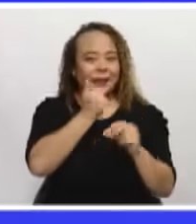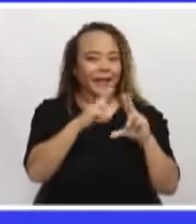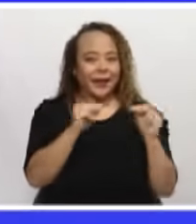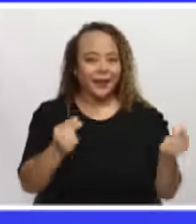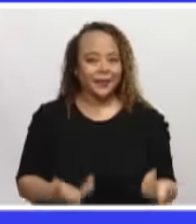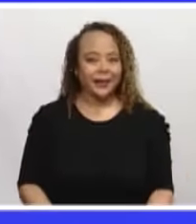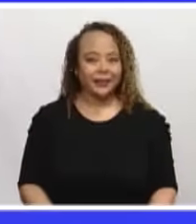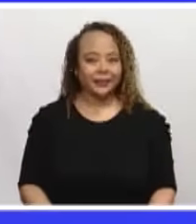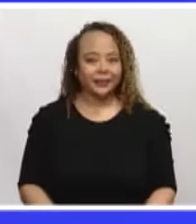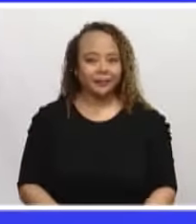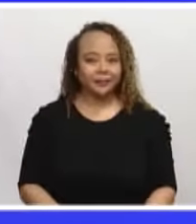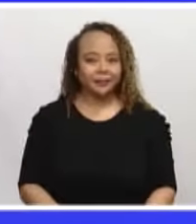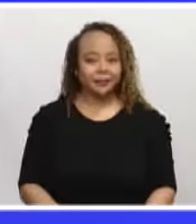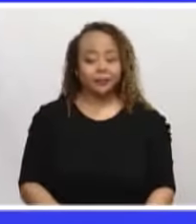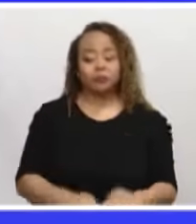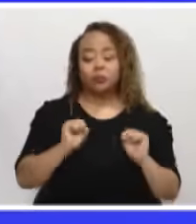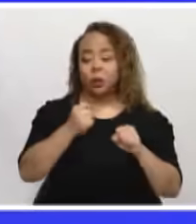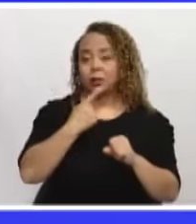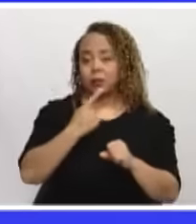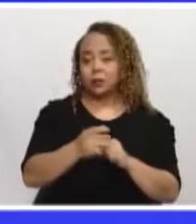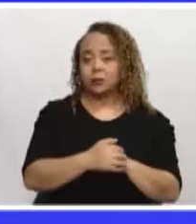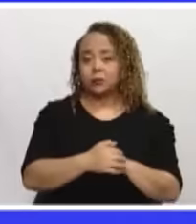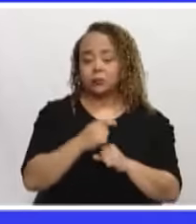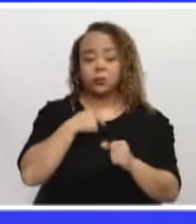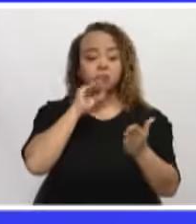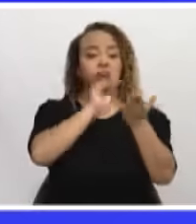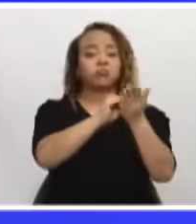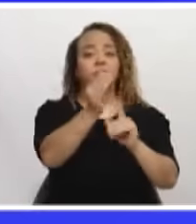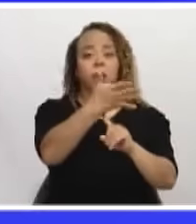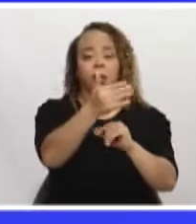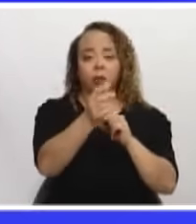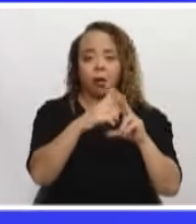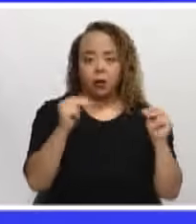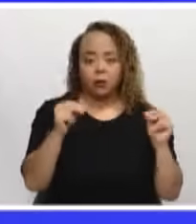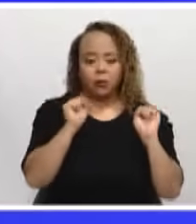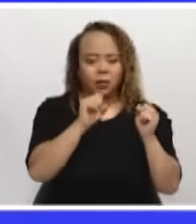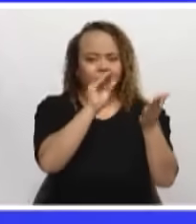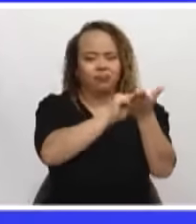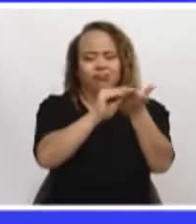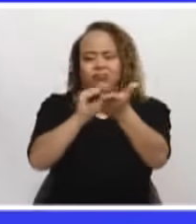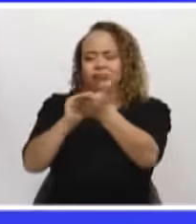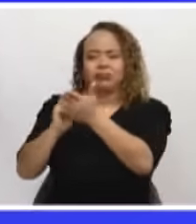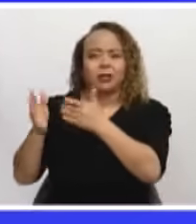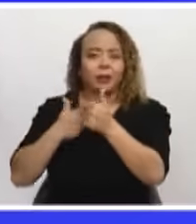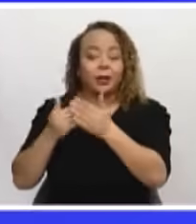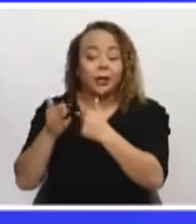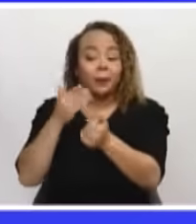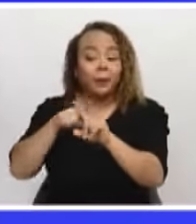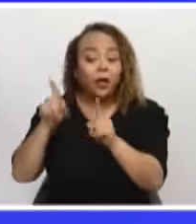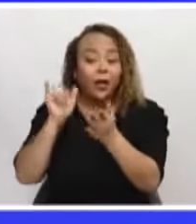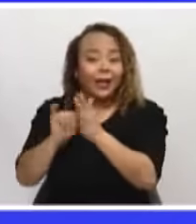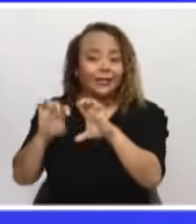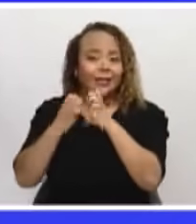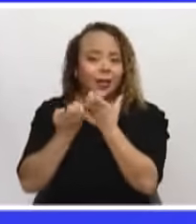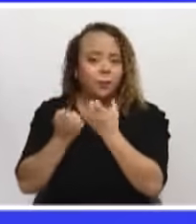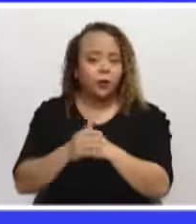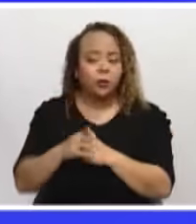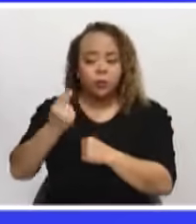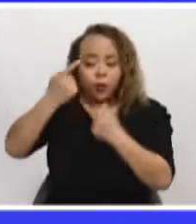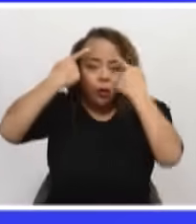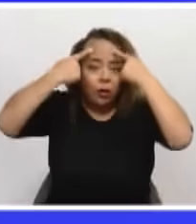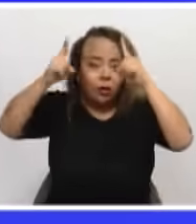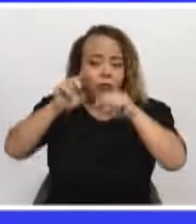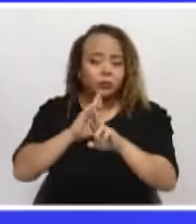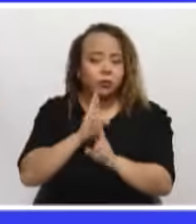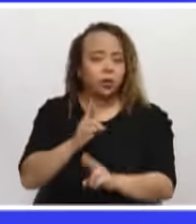Nicaragua porque uno puede decir le pongo la bandera a Nicaragua puedes ponerle todo lo que quieras pero este Real Estelí no ha conseguido